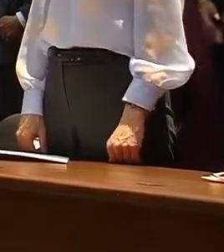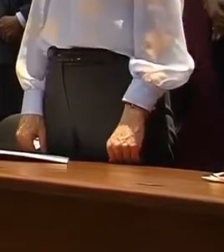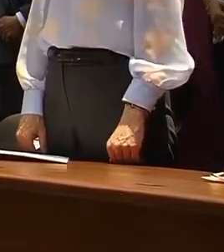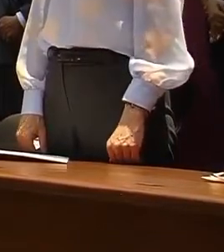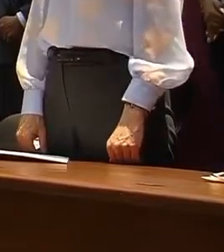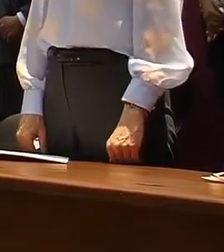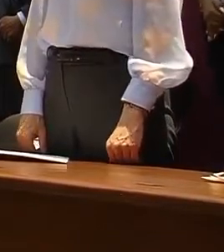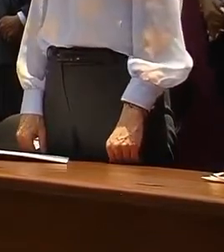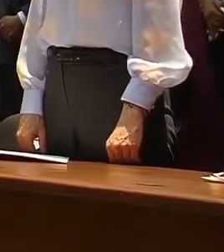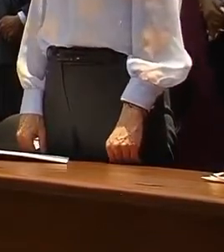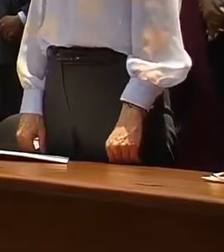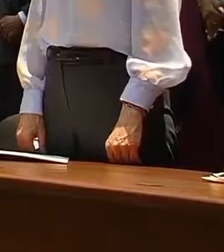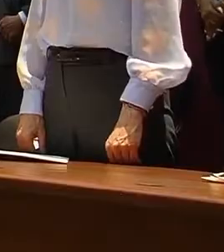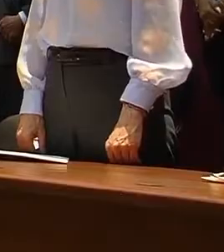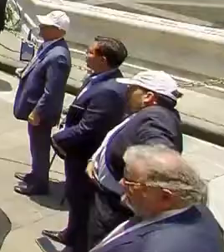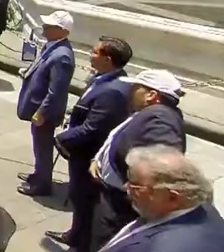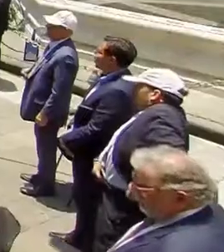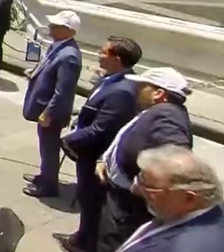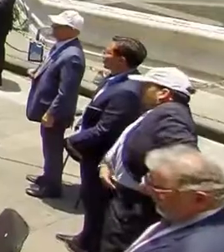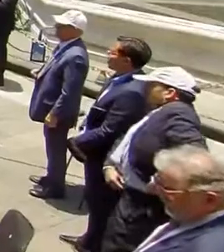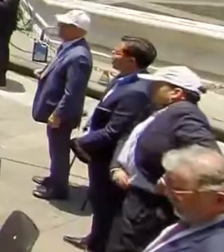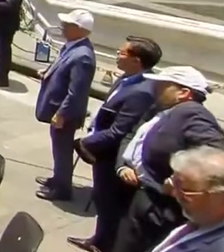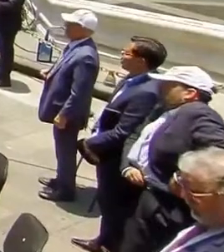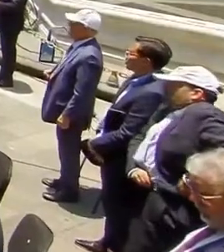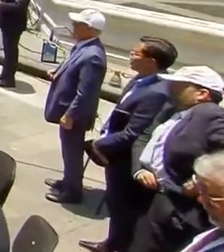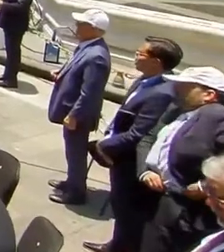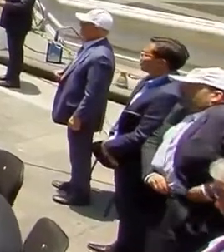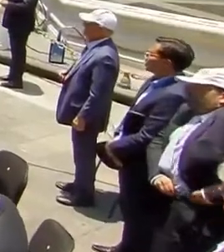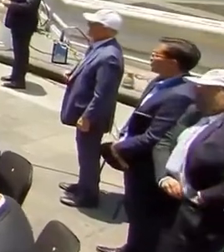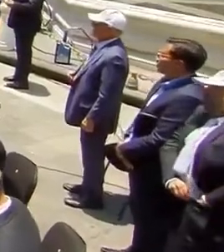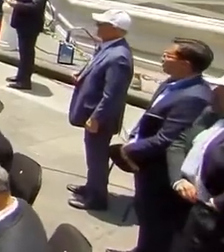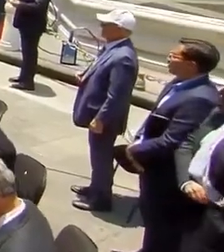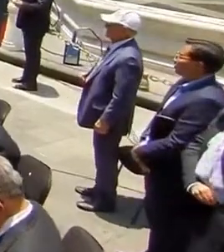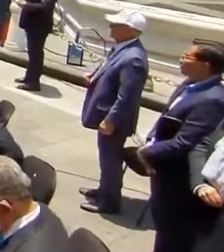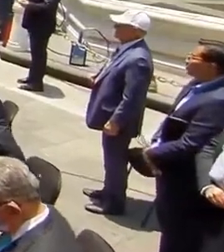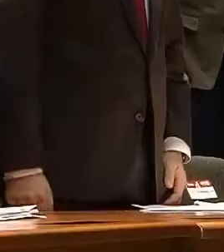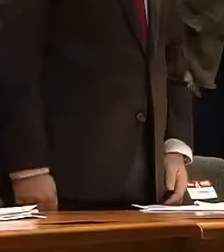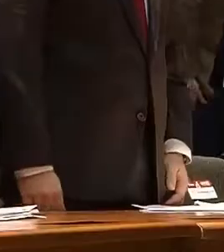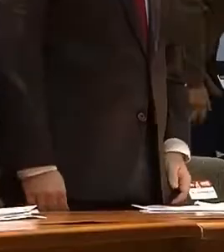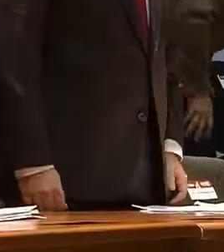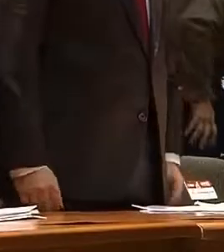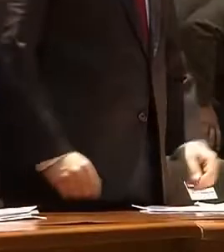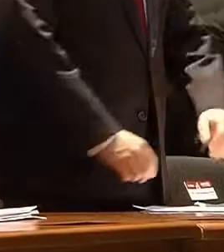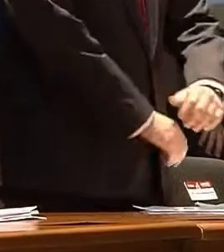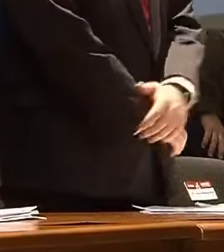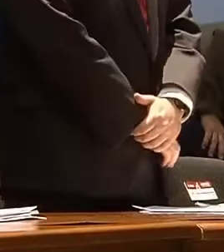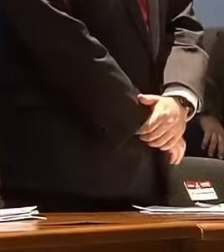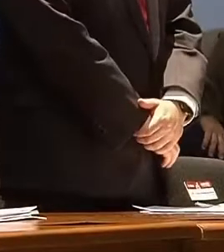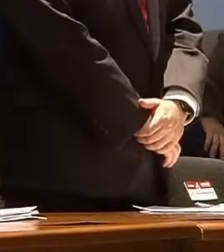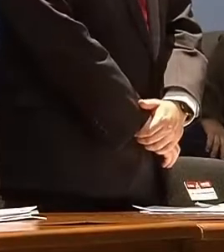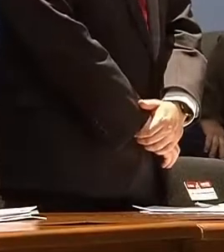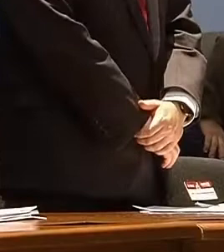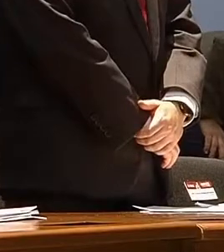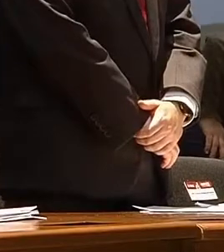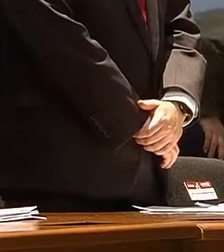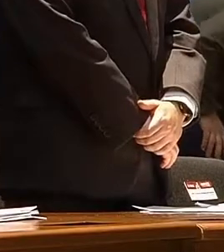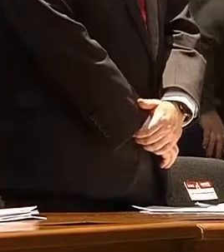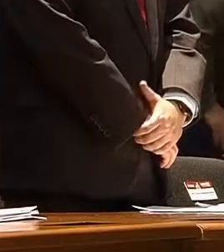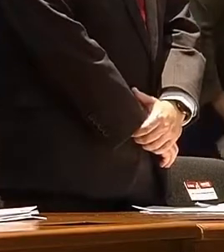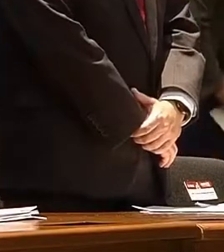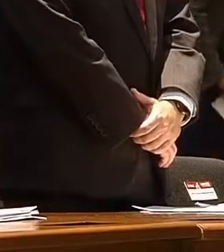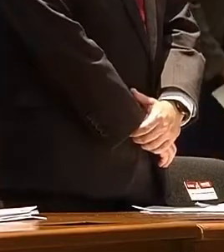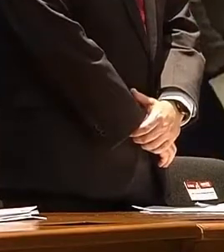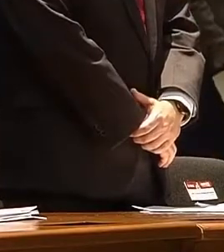1:04 del día 28 de abril del 2022, declaro formalmente clausurados los trabajos de la sesión